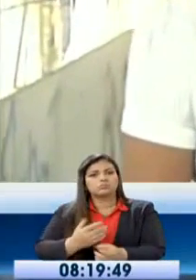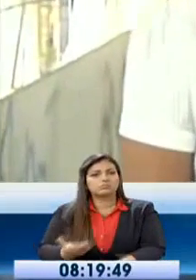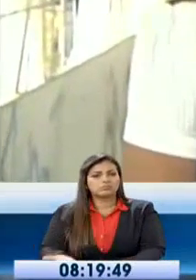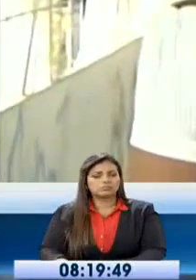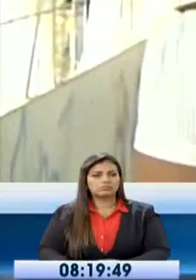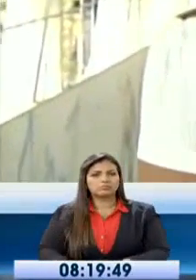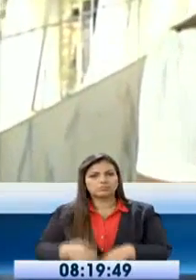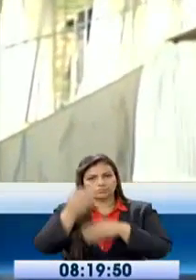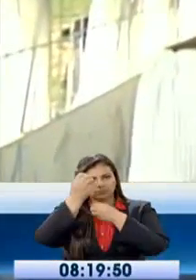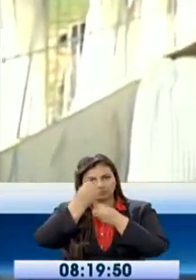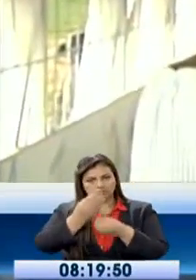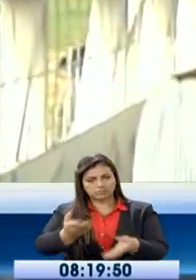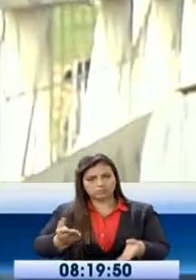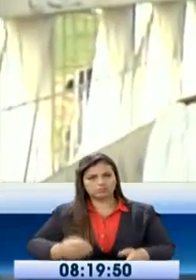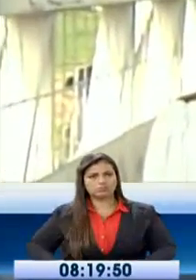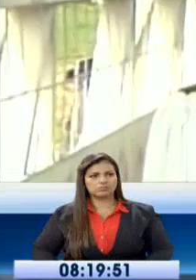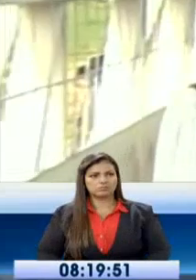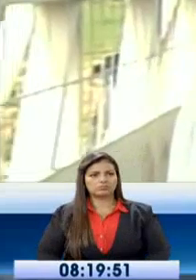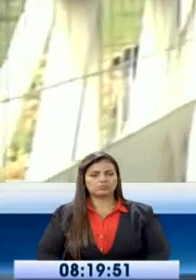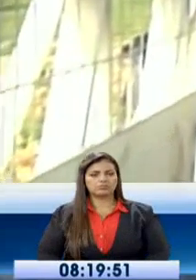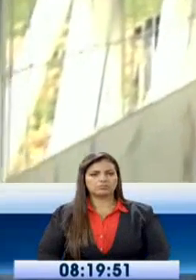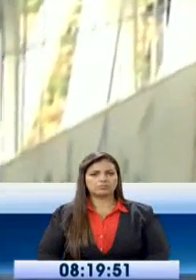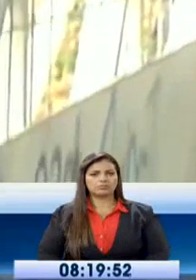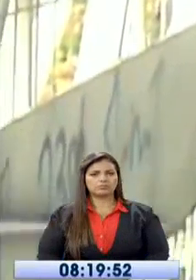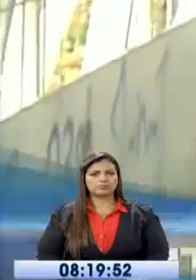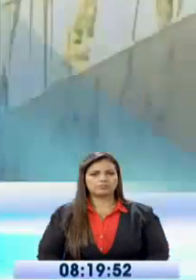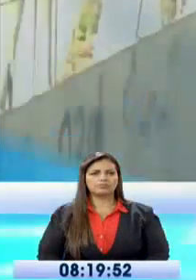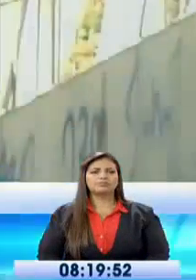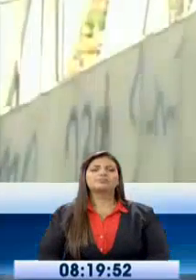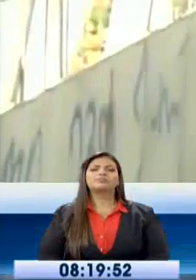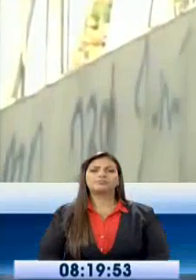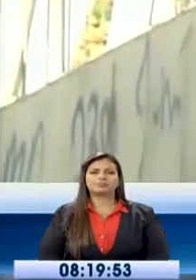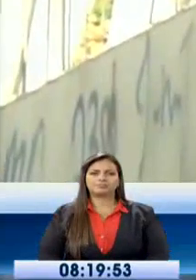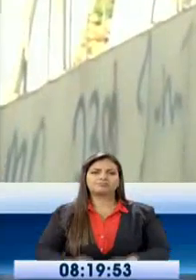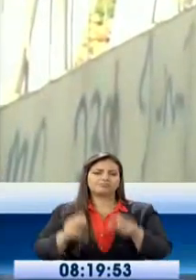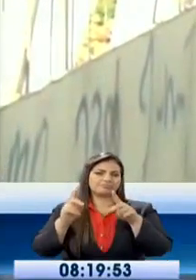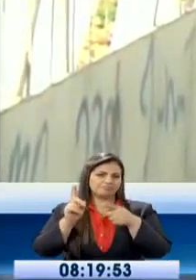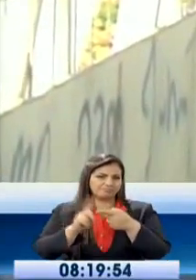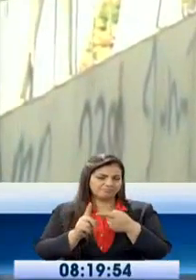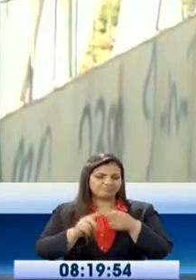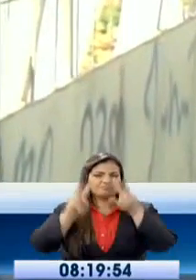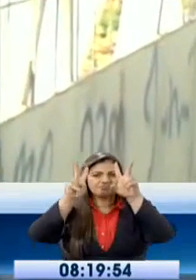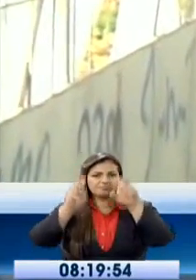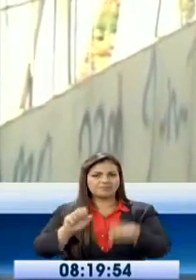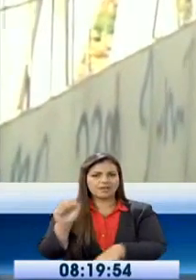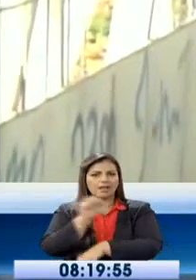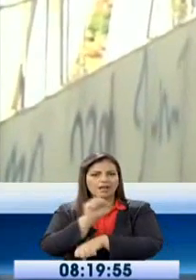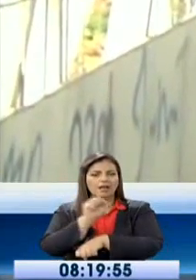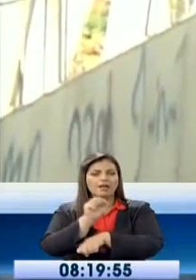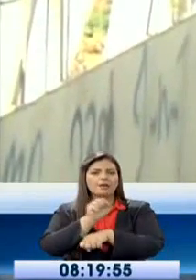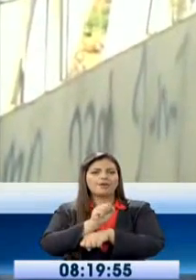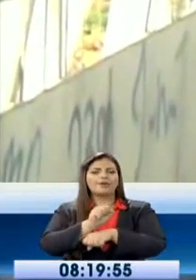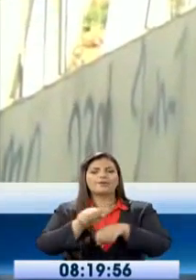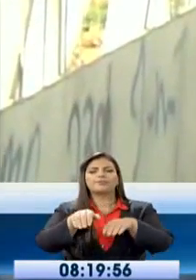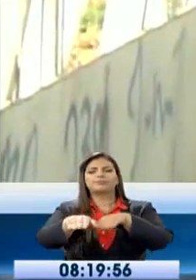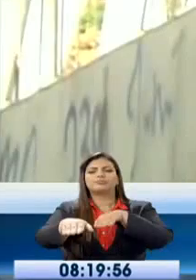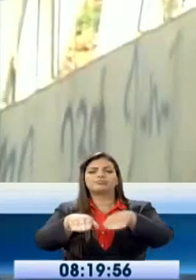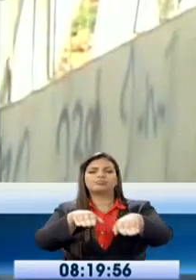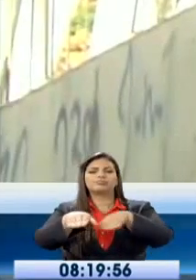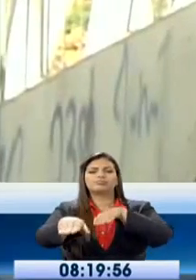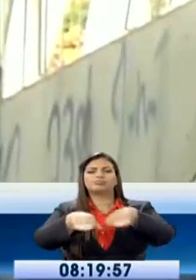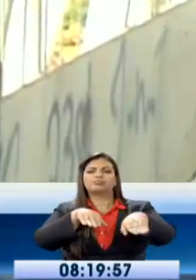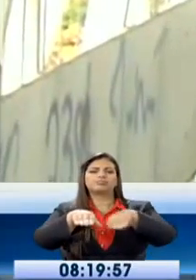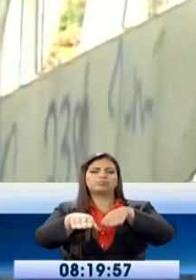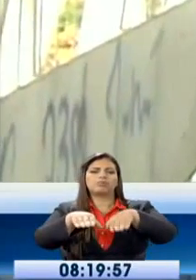entonces que les tenemos ahora. Primero, del tráfico que hay en la avenida Pedro Menéndez, y segundo, de este paso peatonal. En